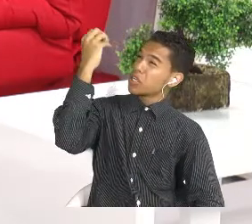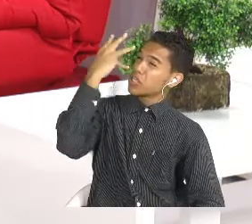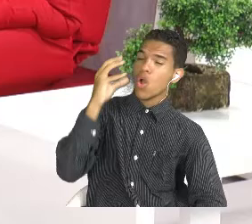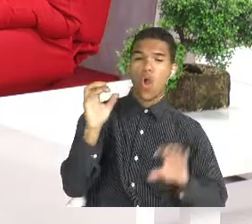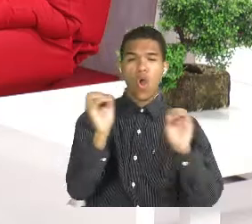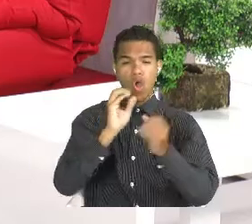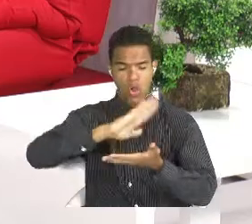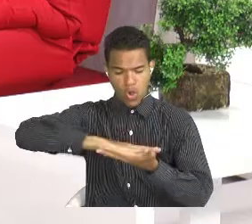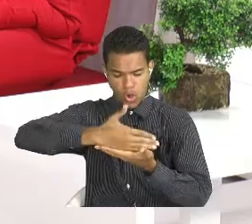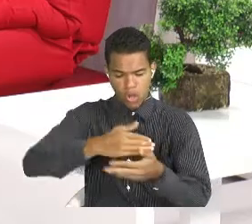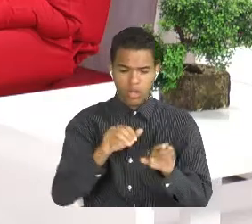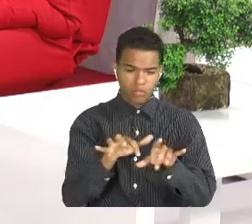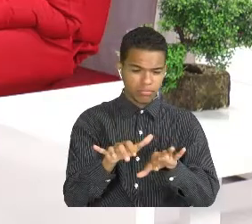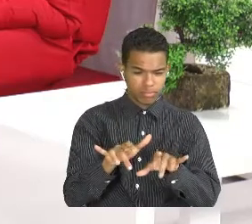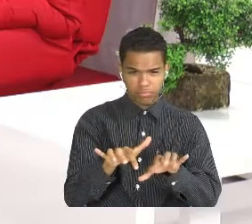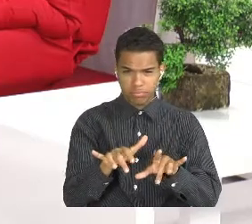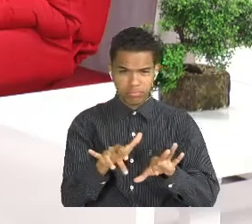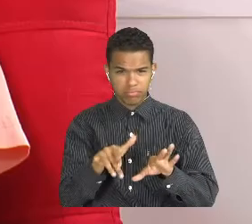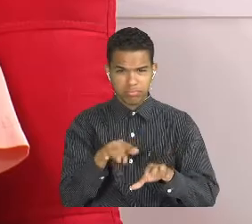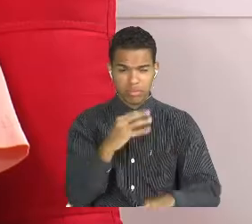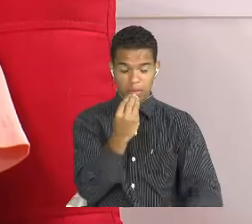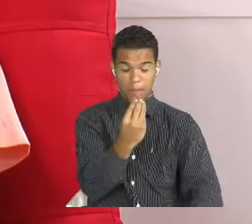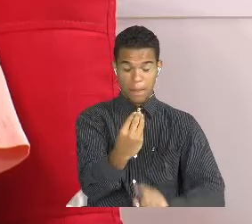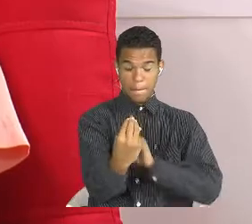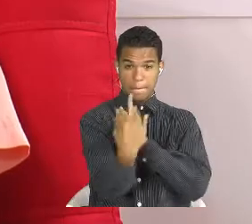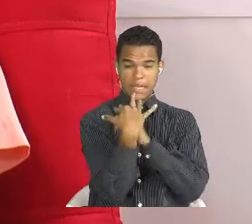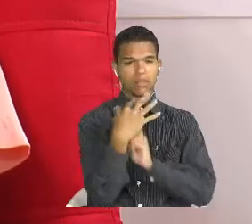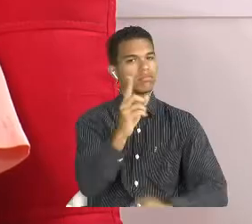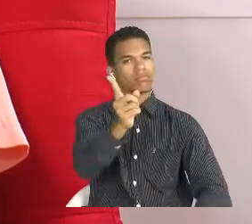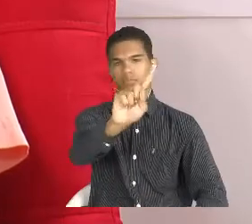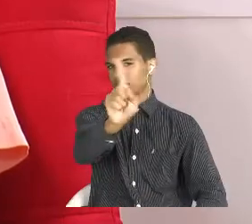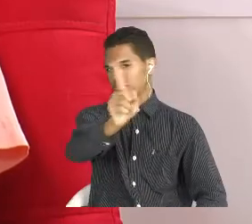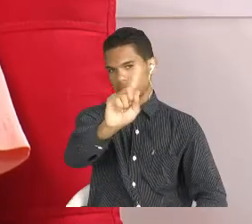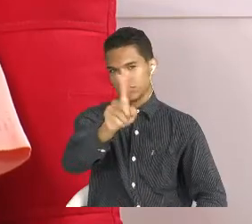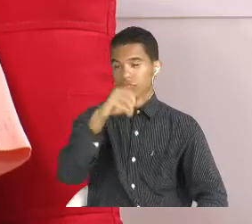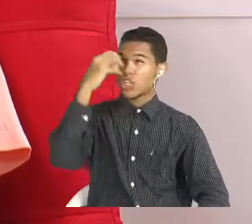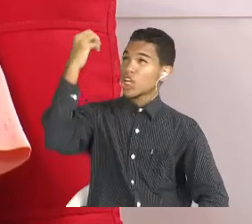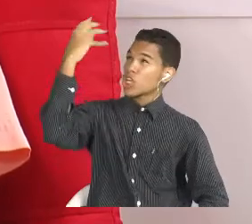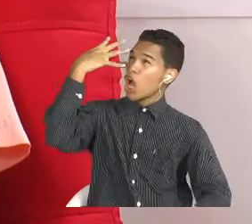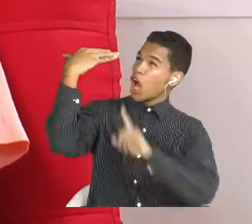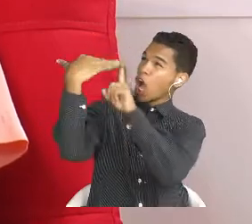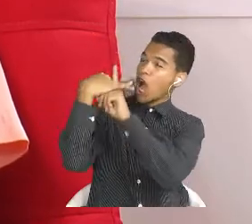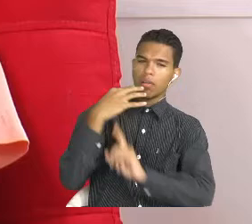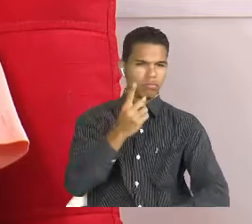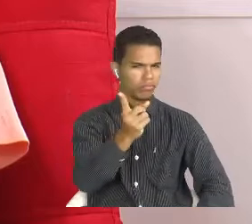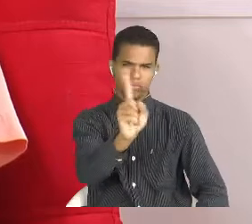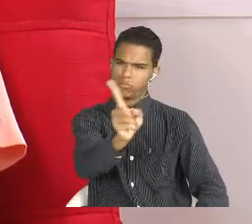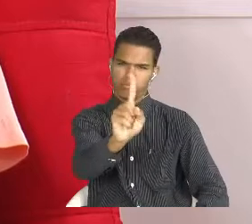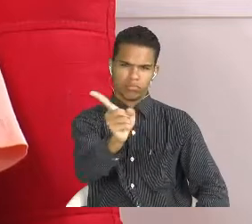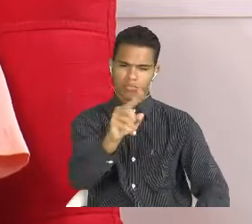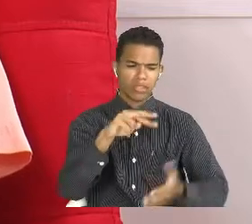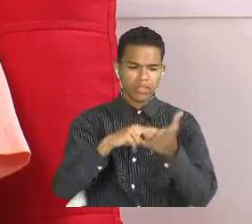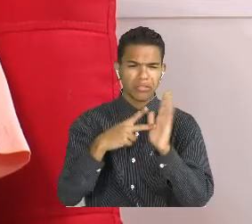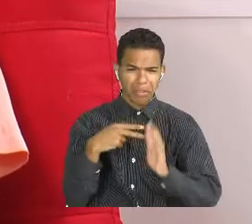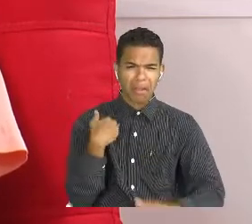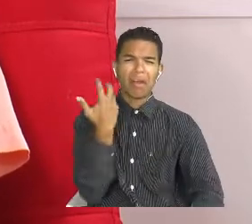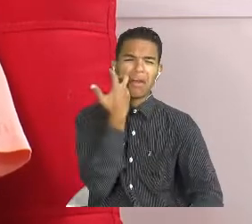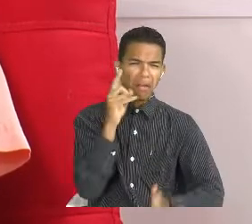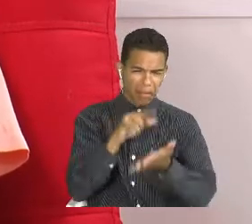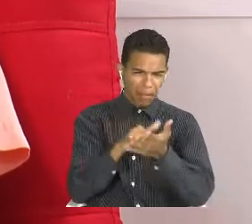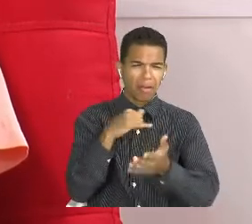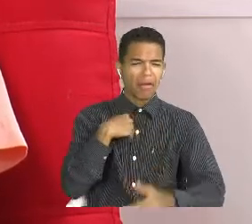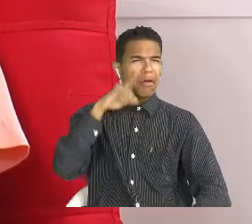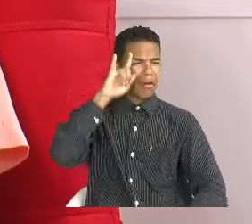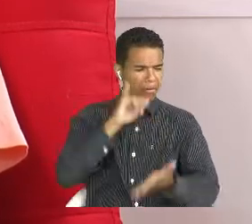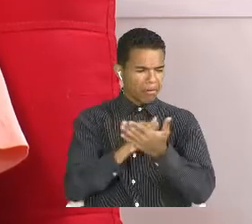computador. No, ese tipo de factores no influyen en la presentación o la manifestación de un glaucoma. Son otros tipos de